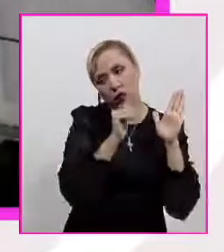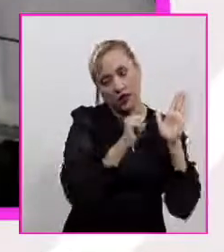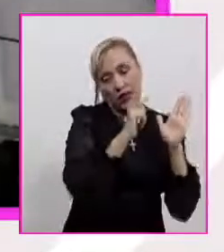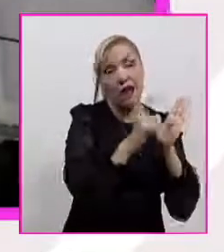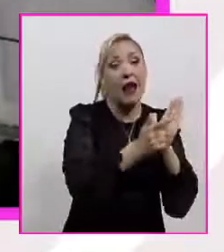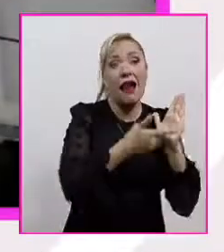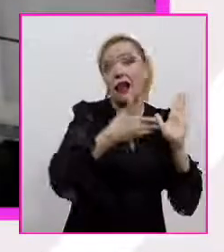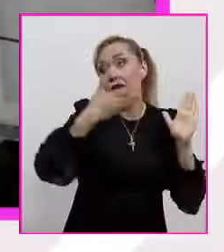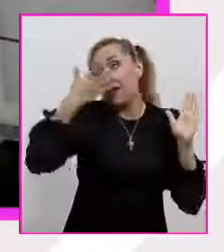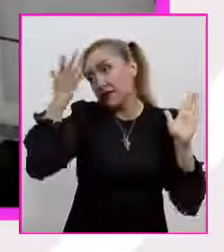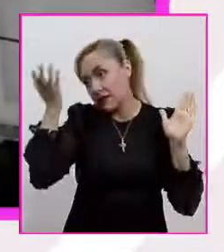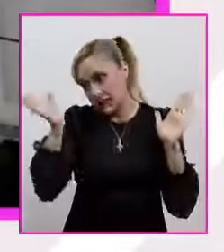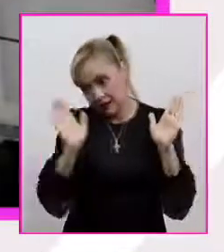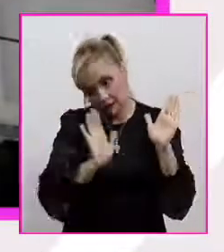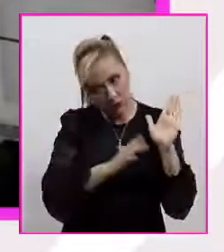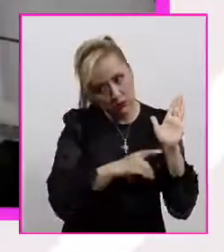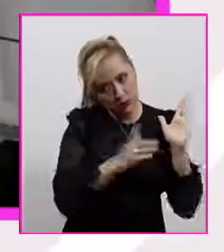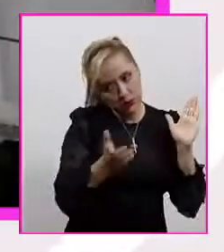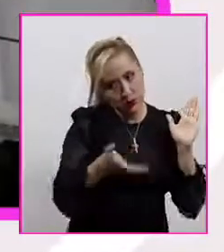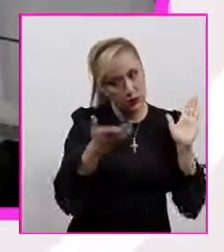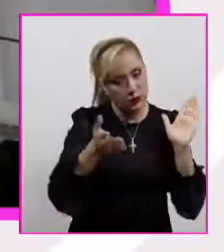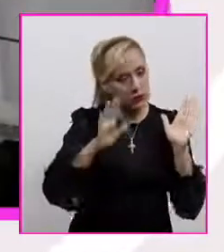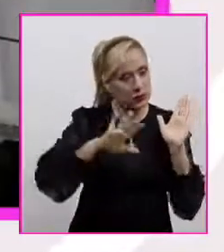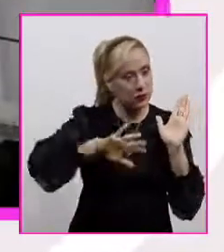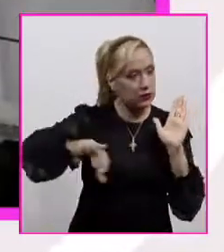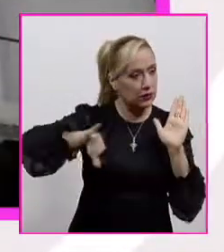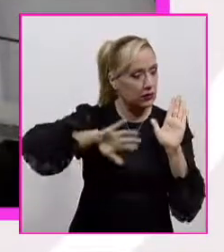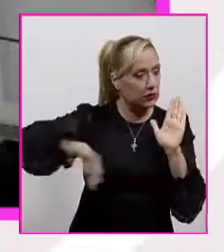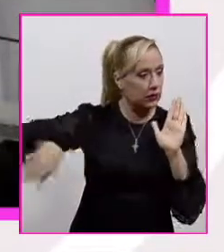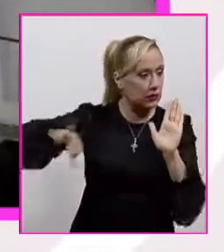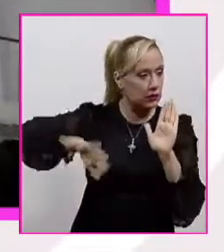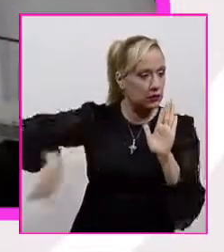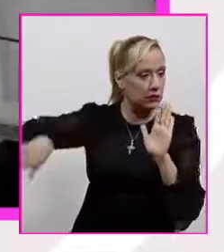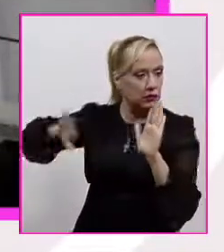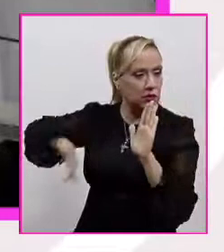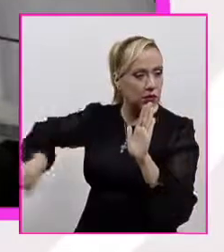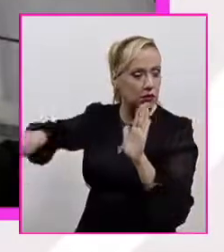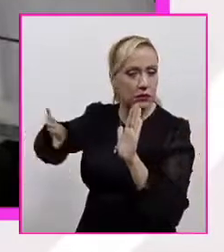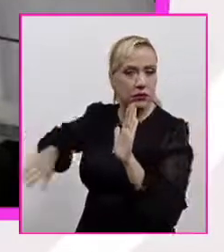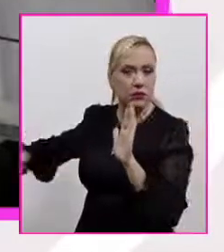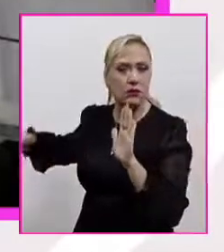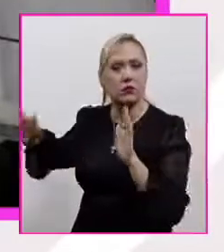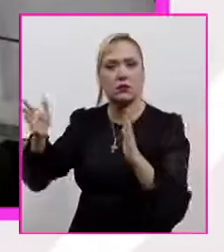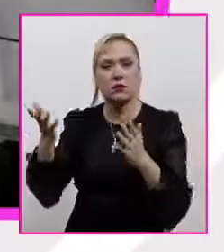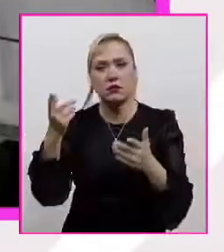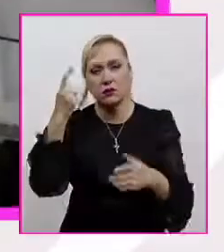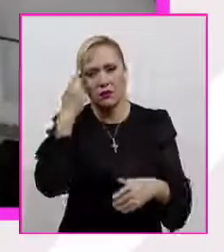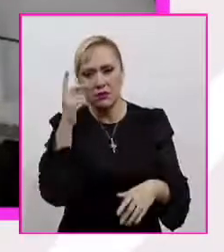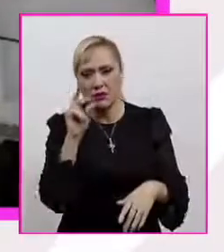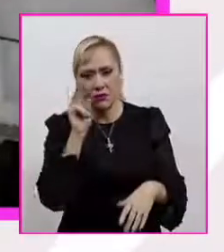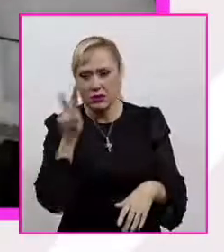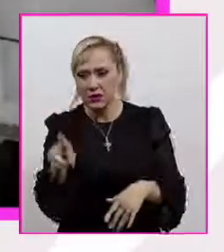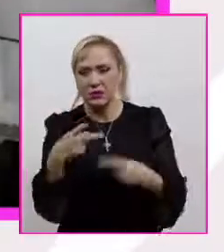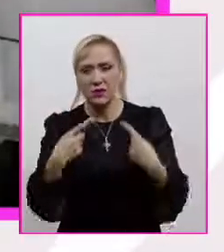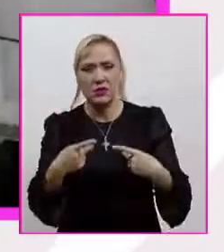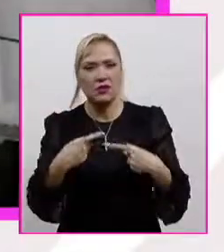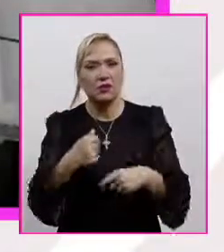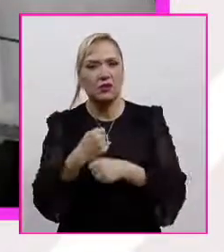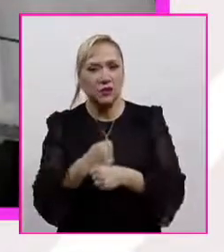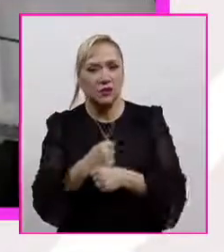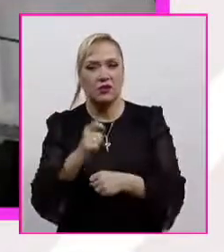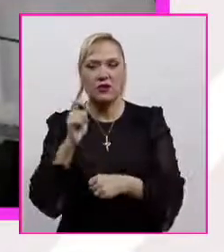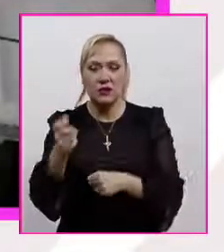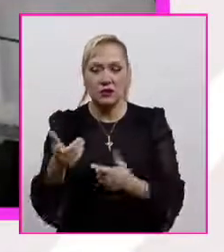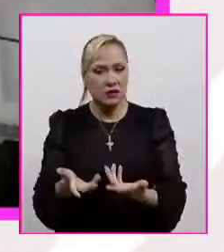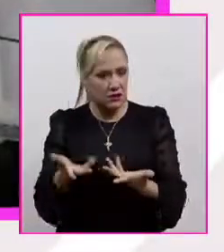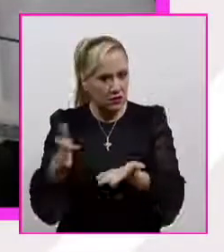son importantísimos, pero dejamos muchas veces también de lado la parte humana, la parte de las personas. Entonces,